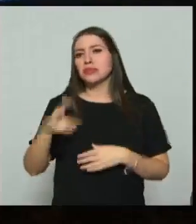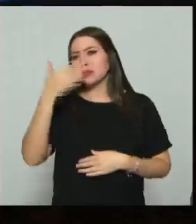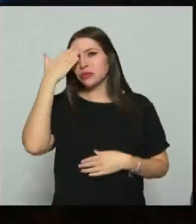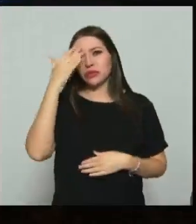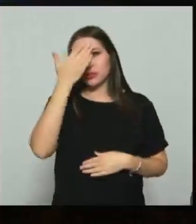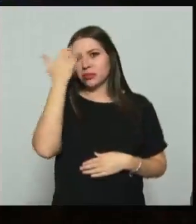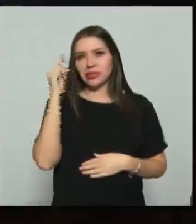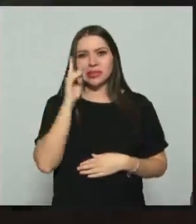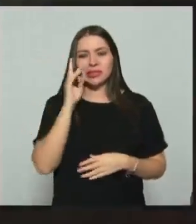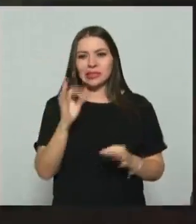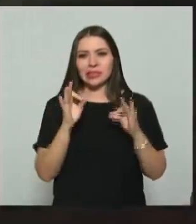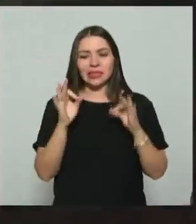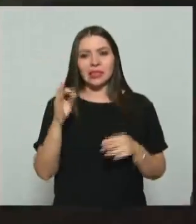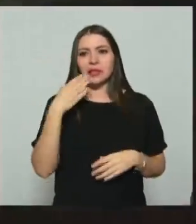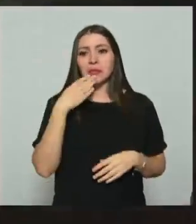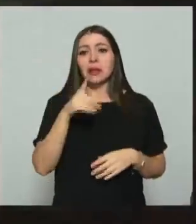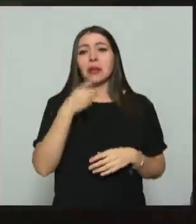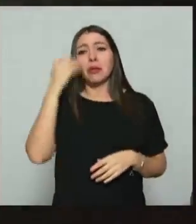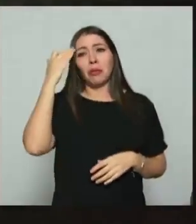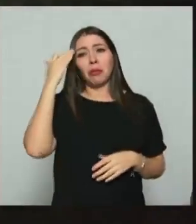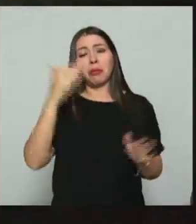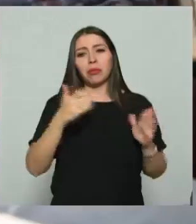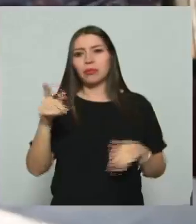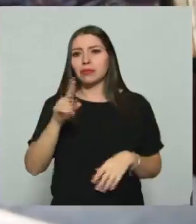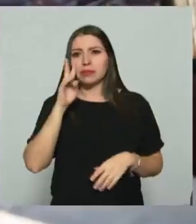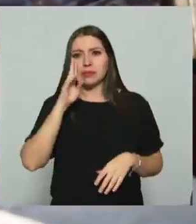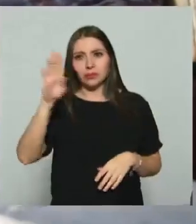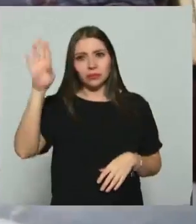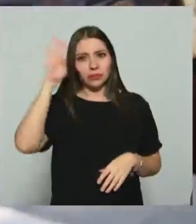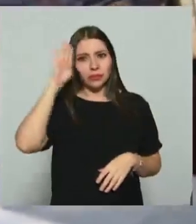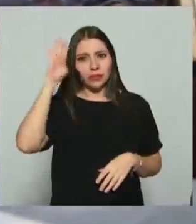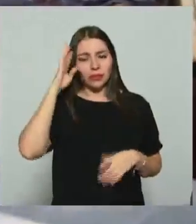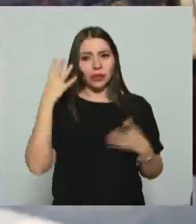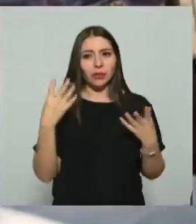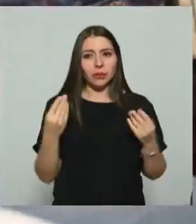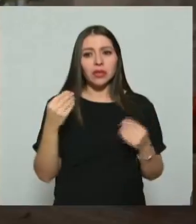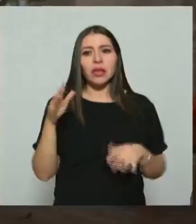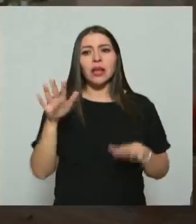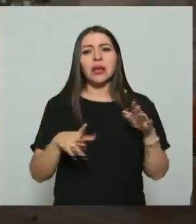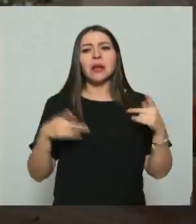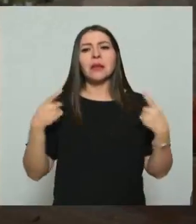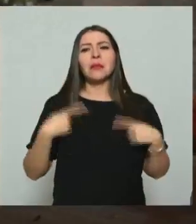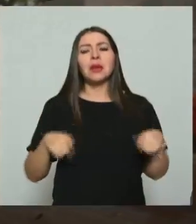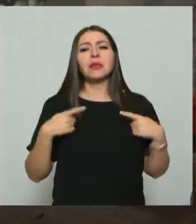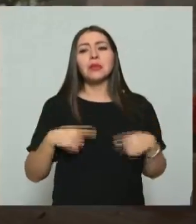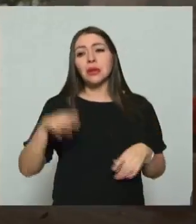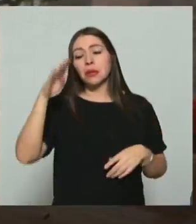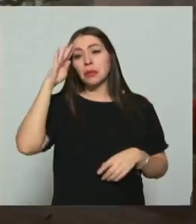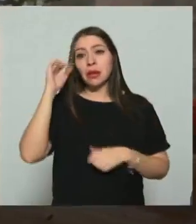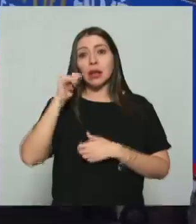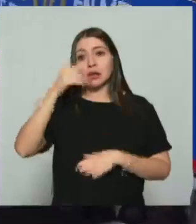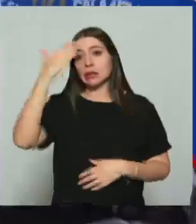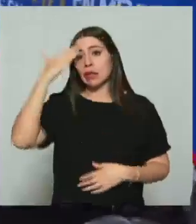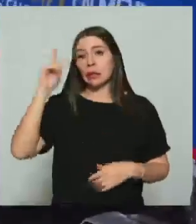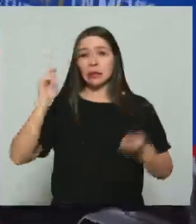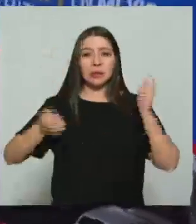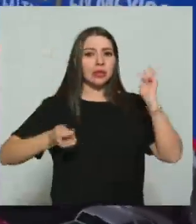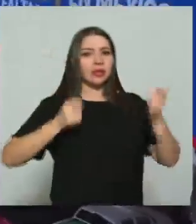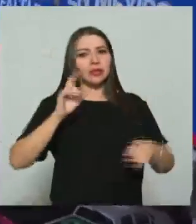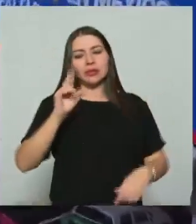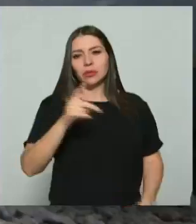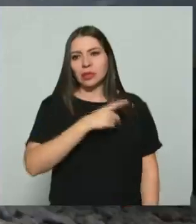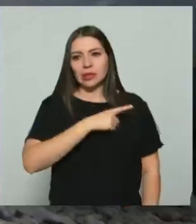pero no han visto la magnitud de la obra. Y lo que pasa es que luego cuando uno llega a determinados cargos cree que sabe de todo. Entonces